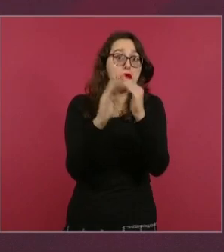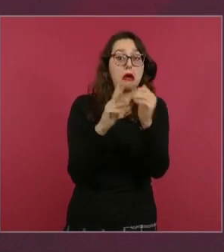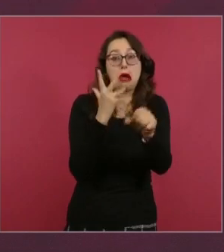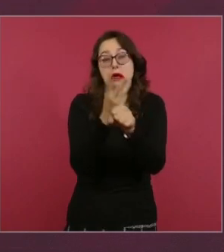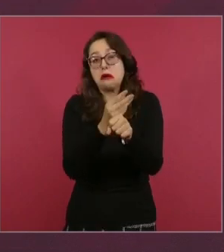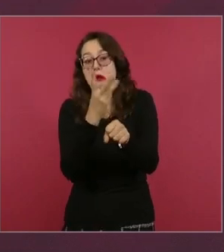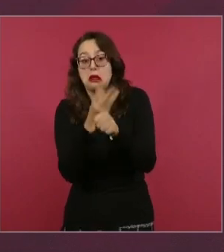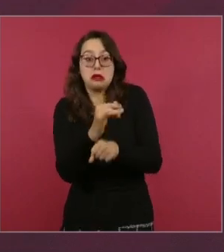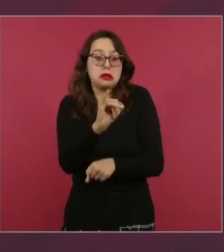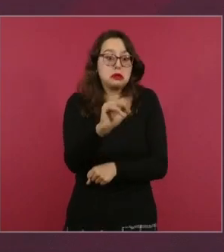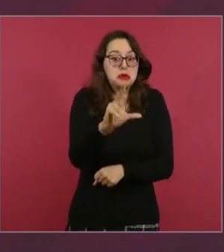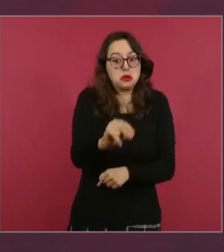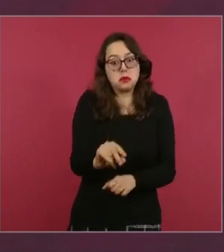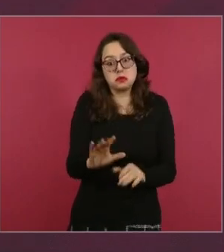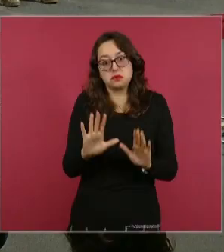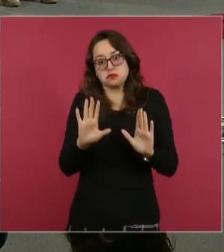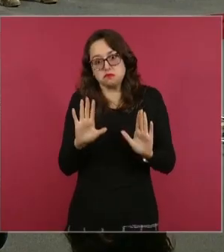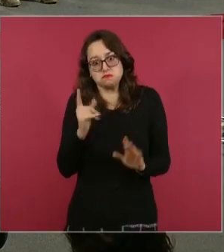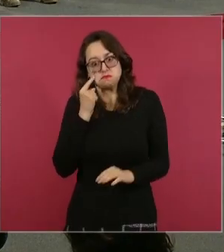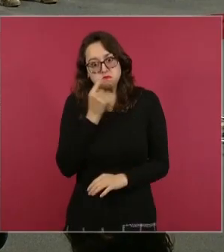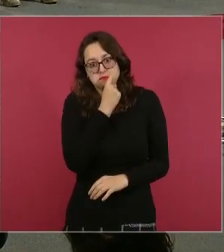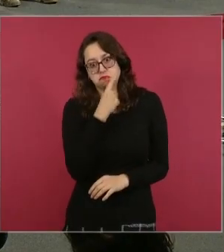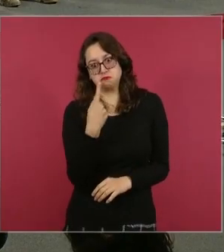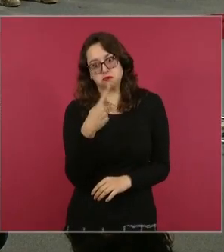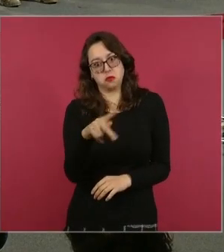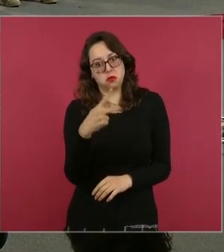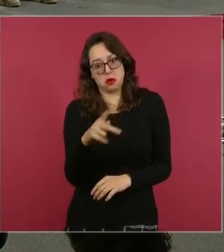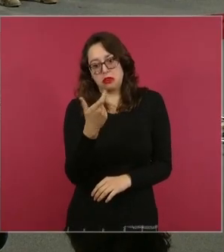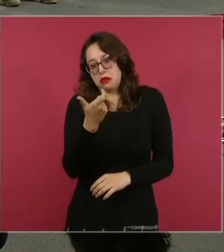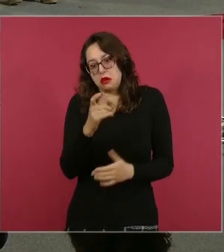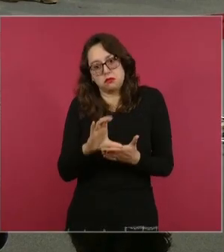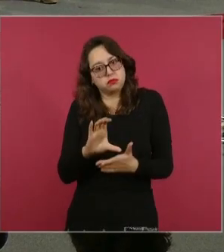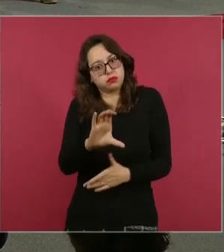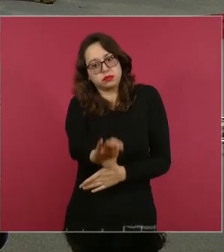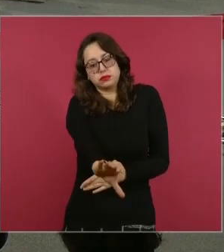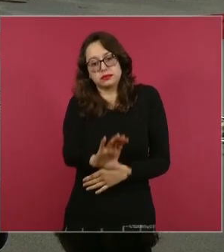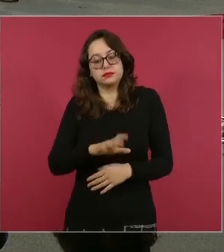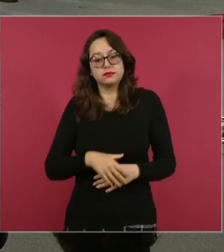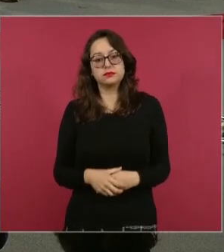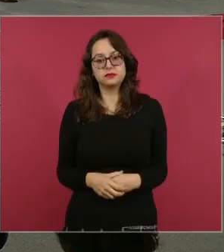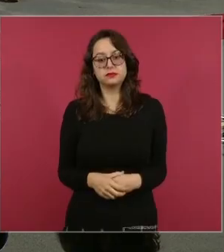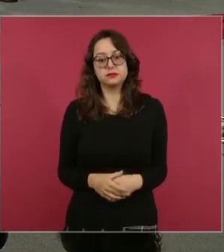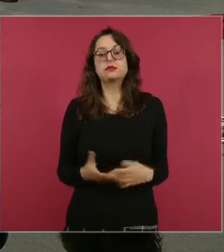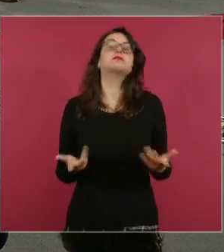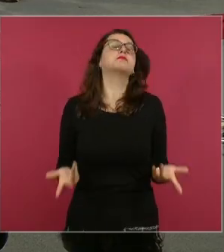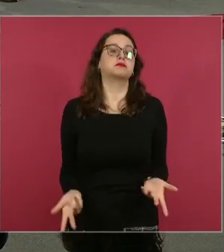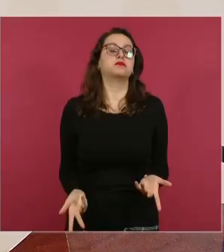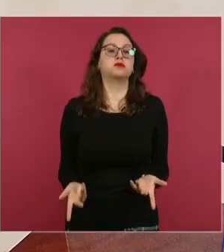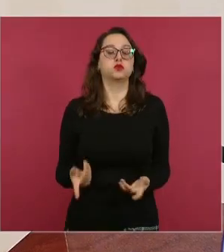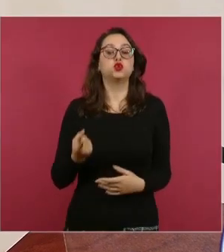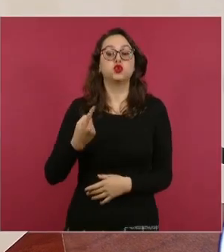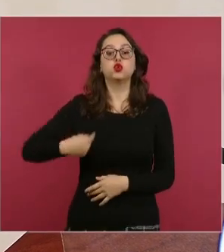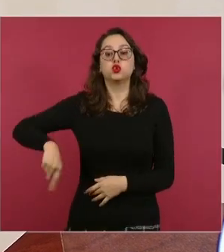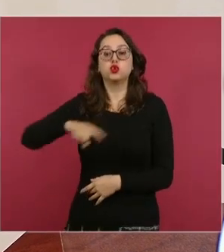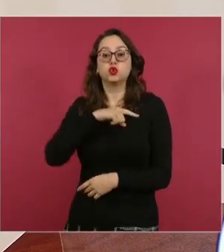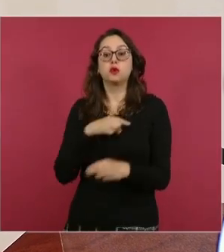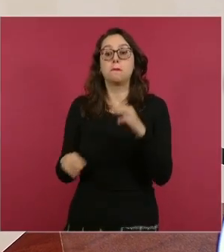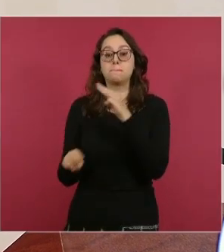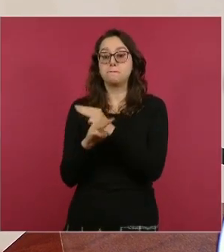comentaba El que puedan eh tener acceso a los materiales de construcción